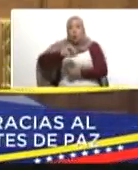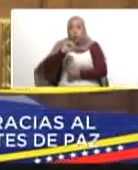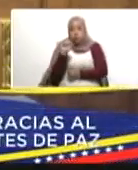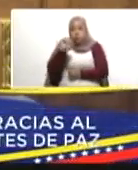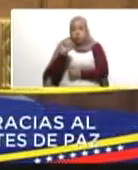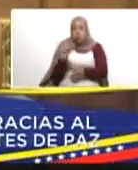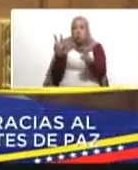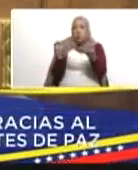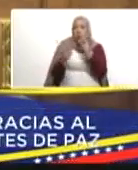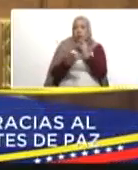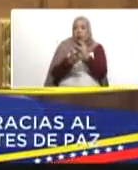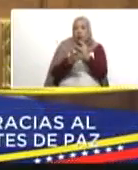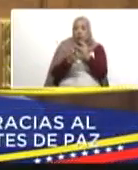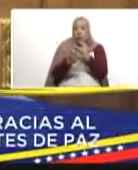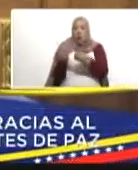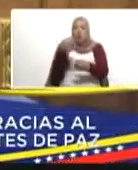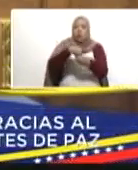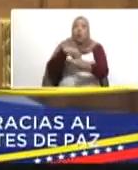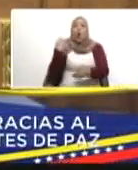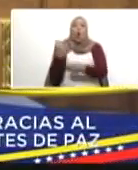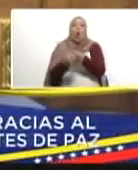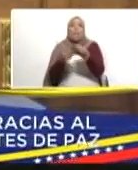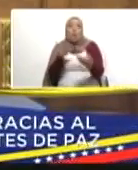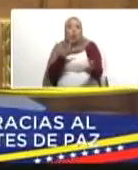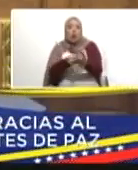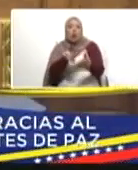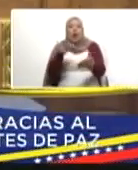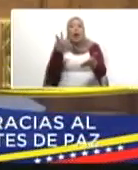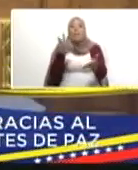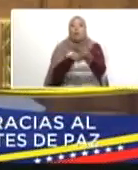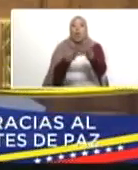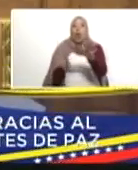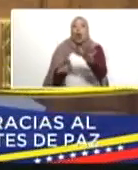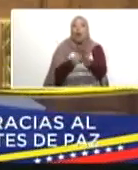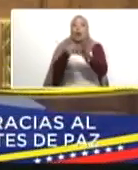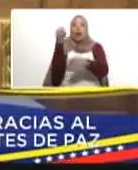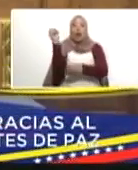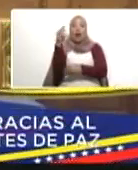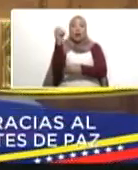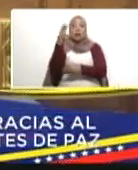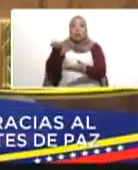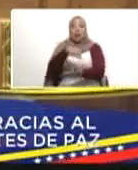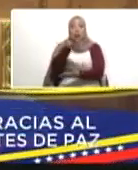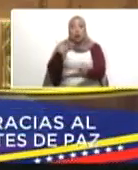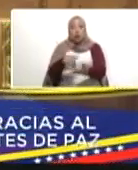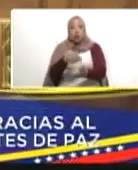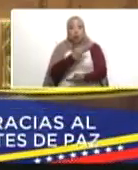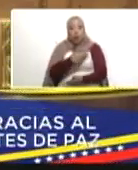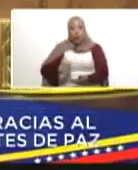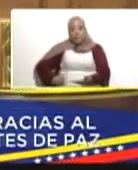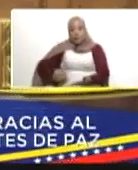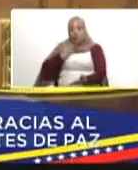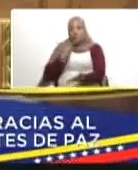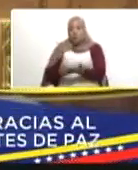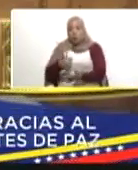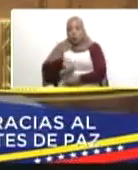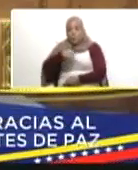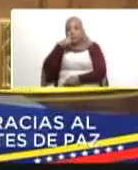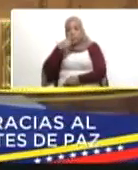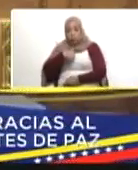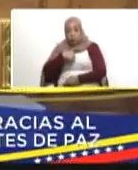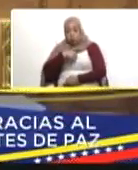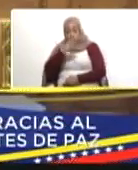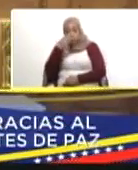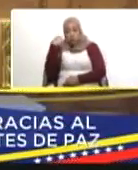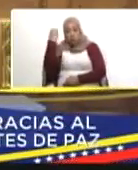muy moderna ley de intercepción aprobada por las asamblea nacional por propuesta mía fueron neutralizadas